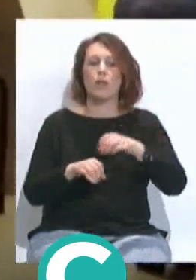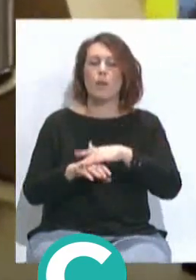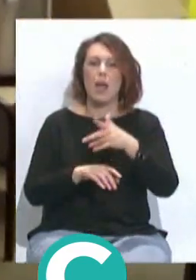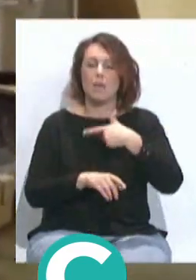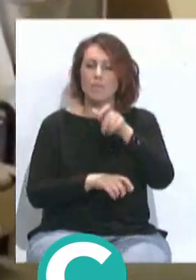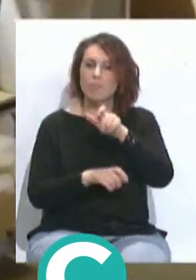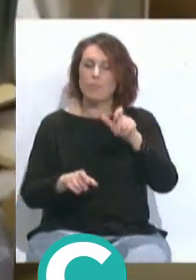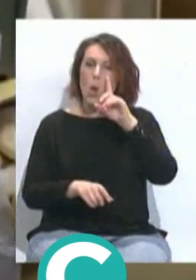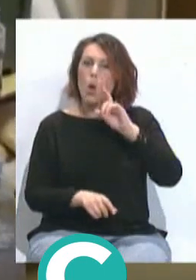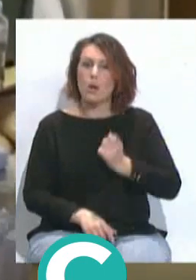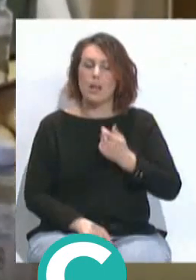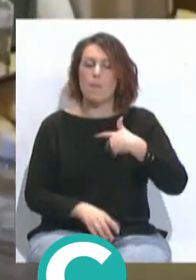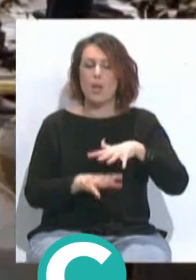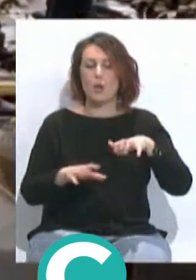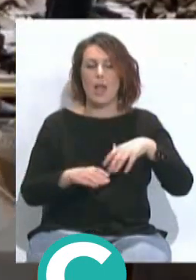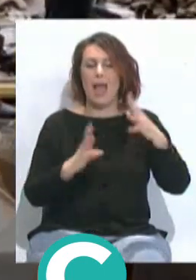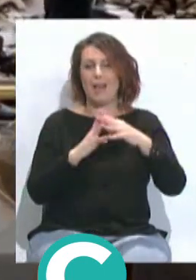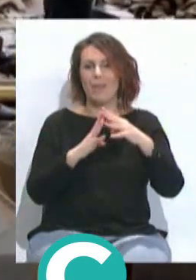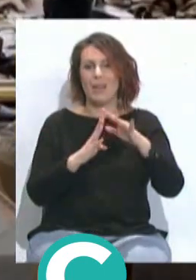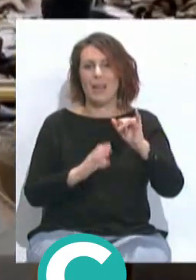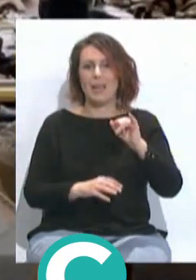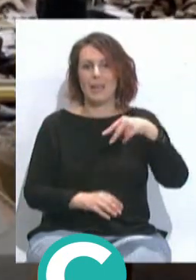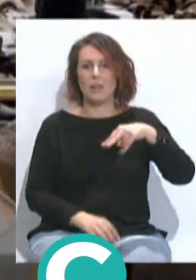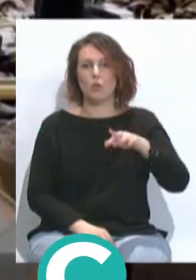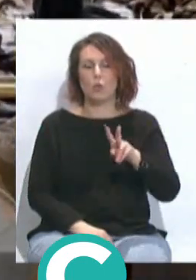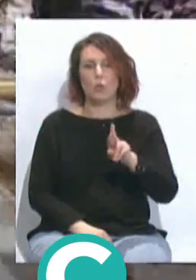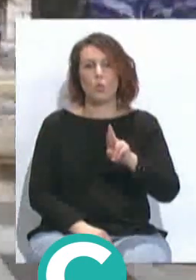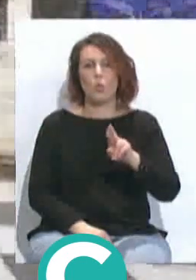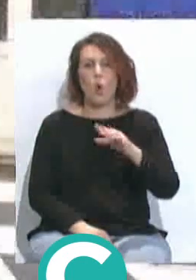población ucraniana la mayoría en albergues de Intur Joven